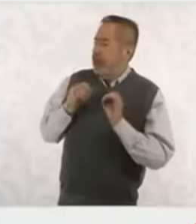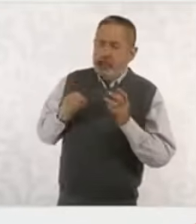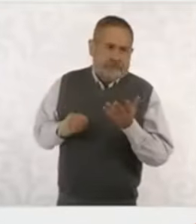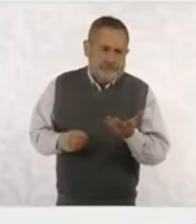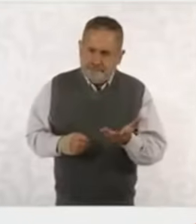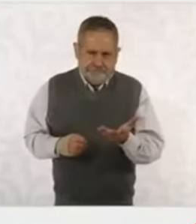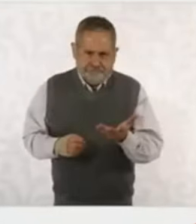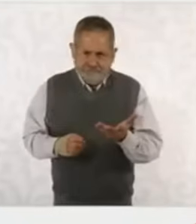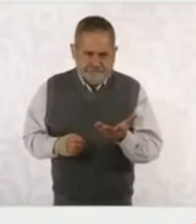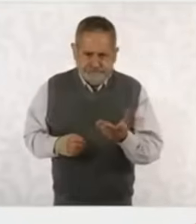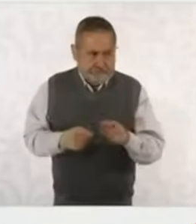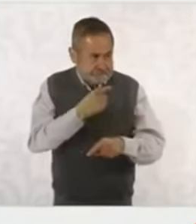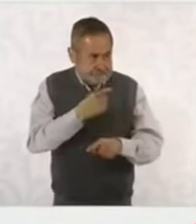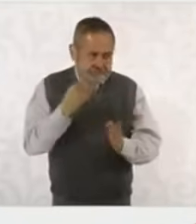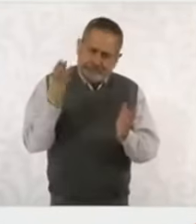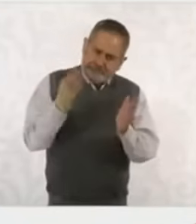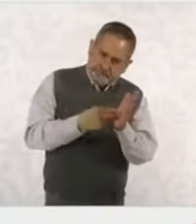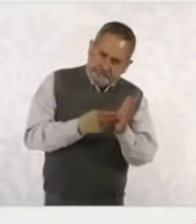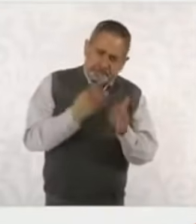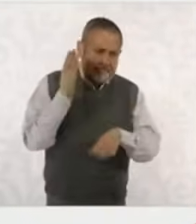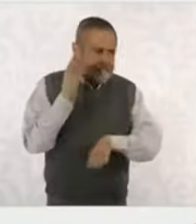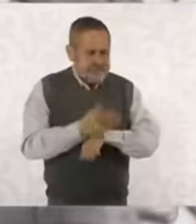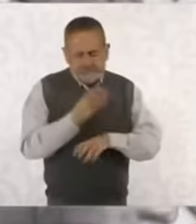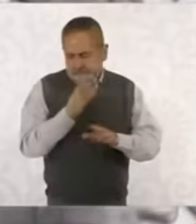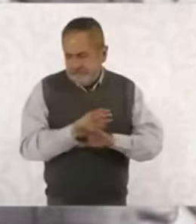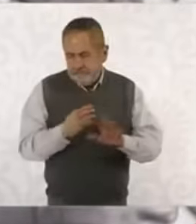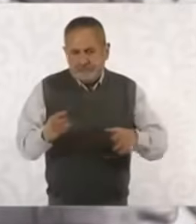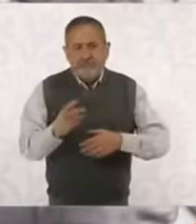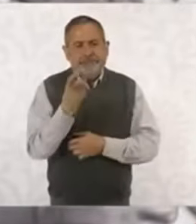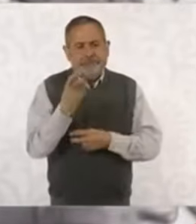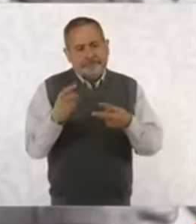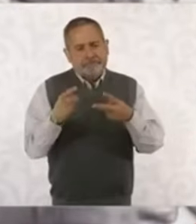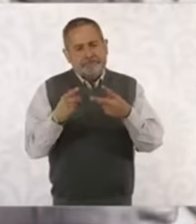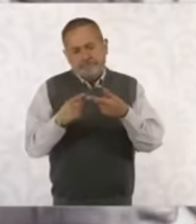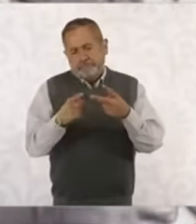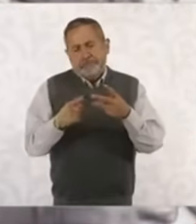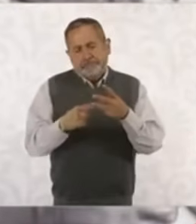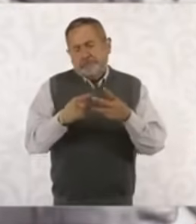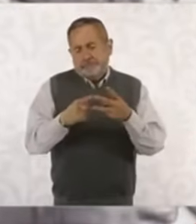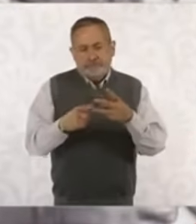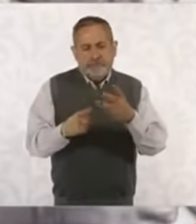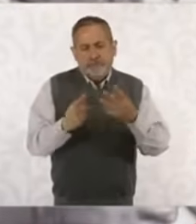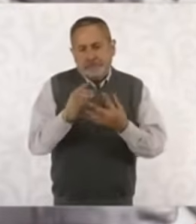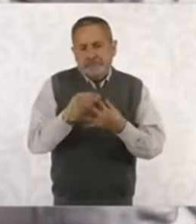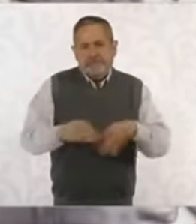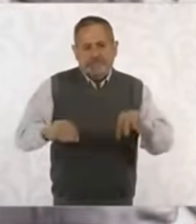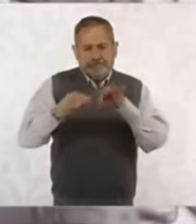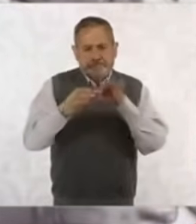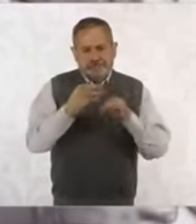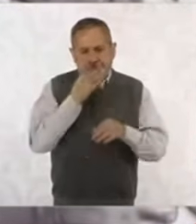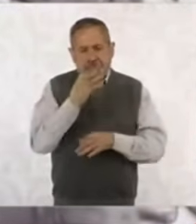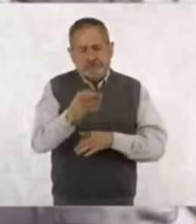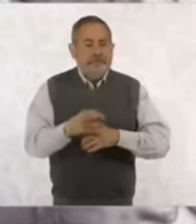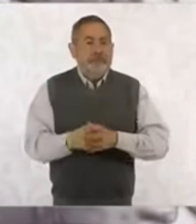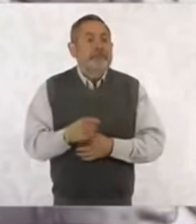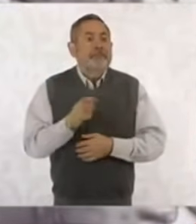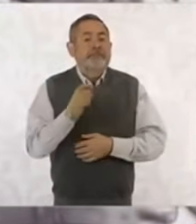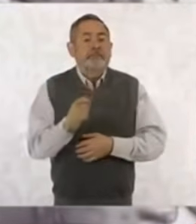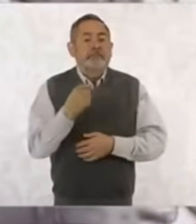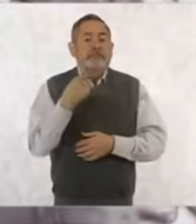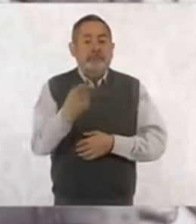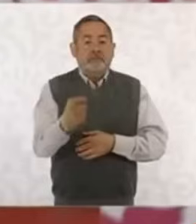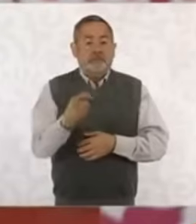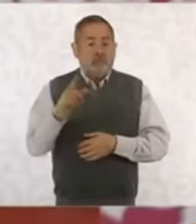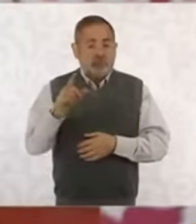en las concesiones que se tienen. Entonces esas dos son muy importantes y el lunes